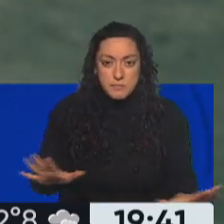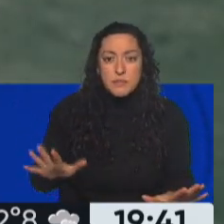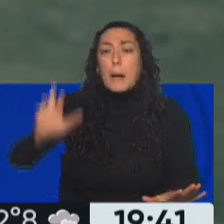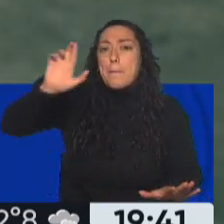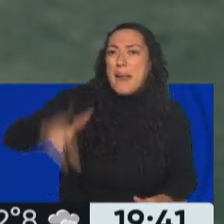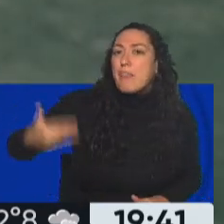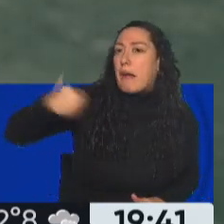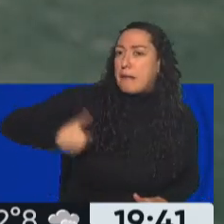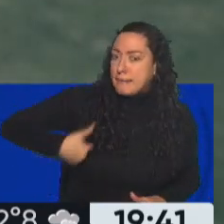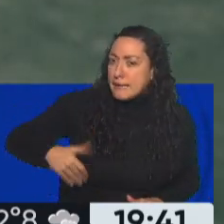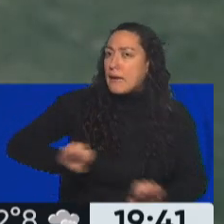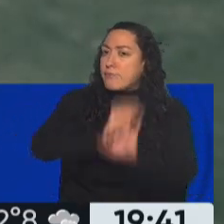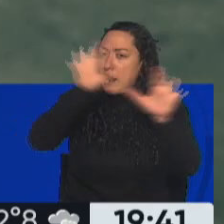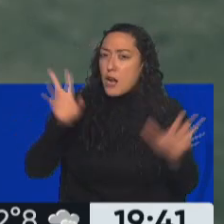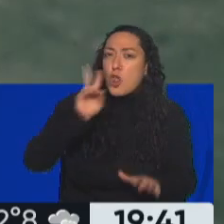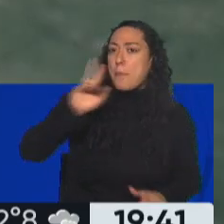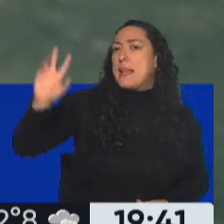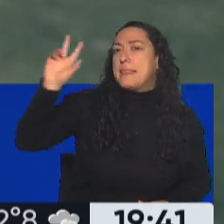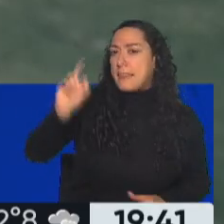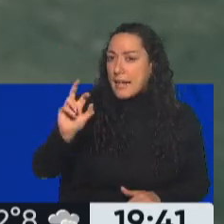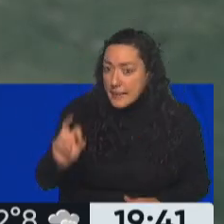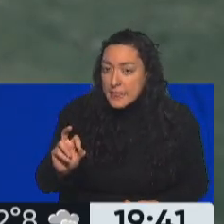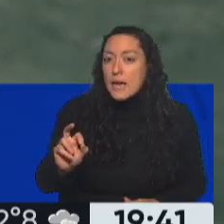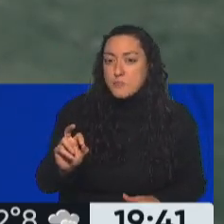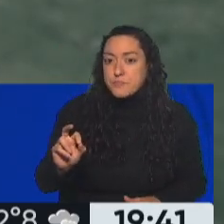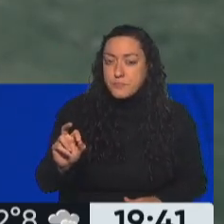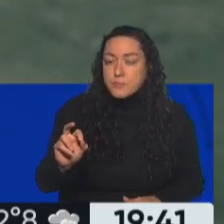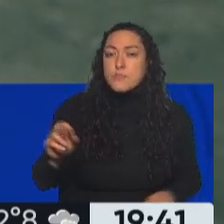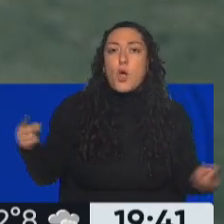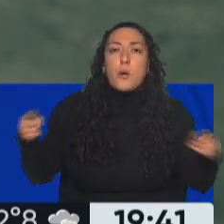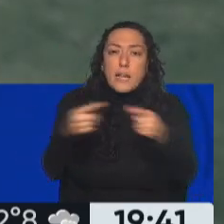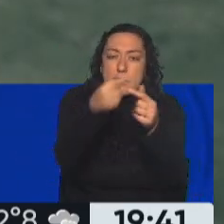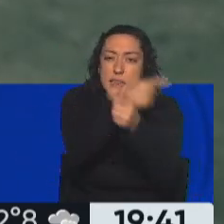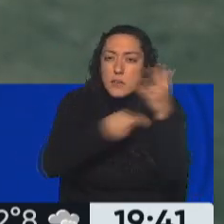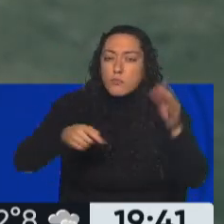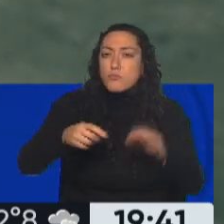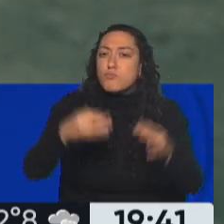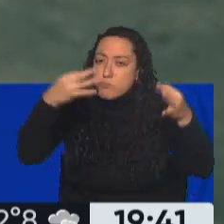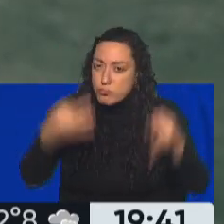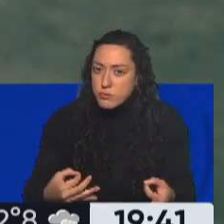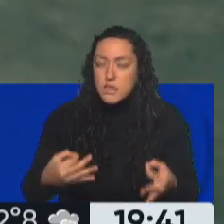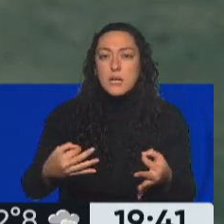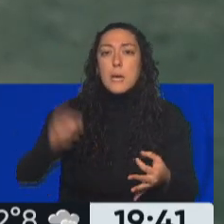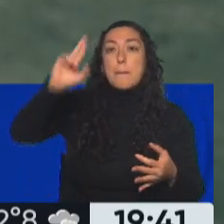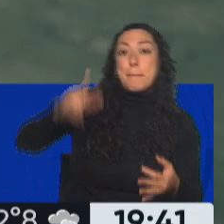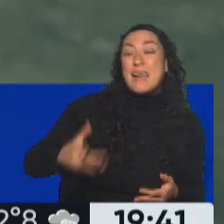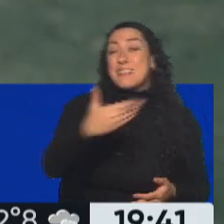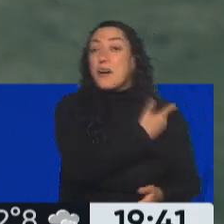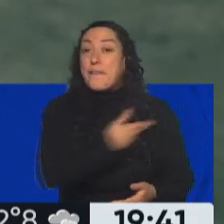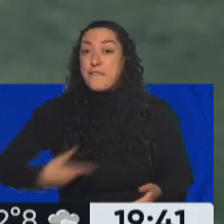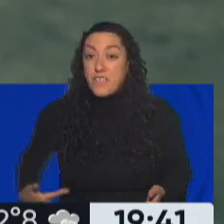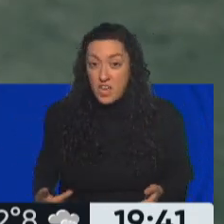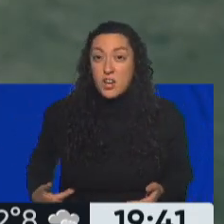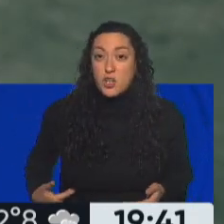argentina. La Agenda 2030, aunque bien intencionada en sus metas, no es otra cosa que un programa de gobierno supranacional